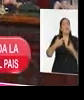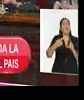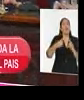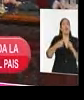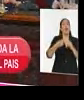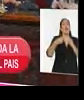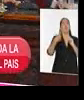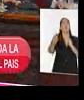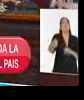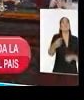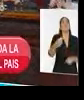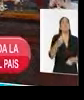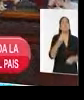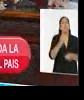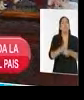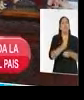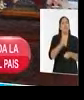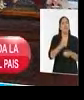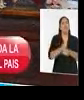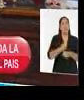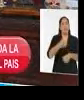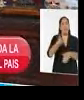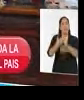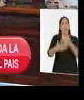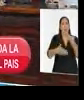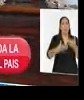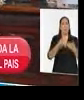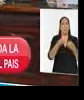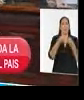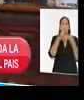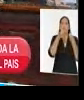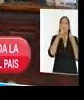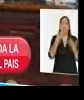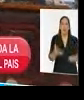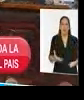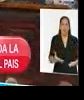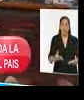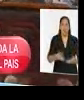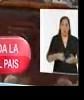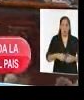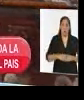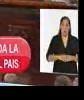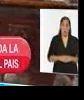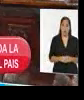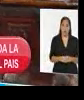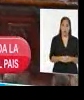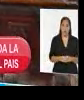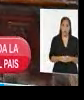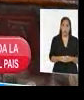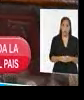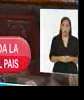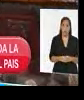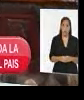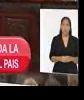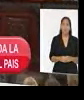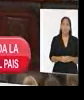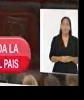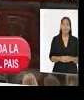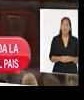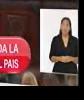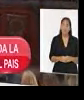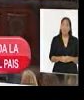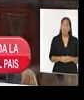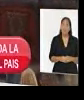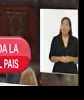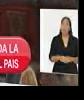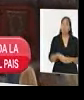fueron determinantes. Es una extorsión al que vota. Claro, exactamente. Si no votás a Cristina, si no votás a